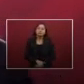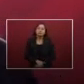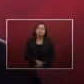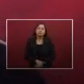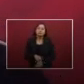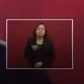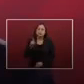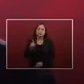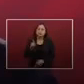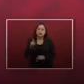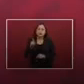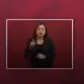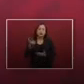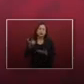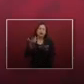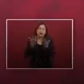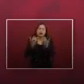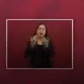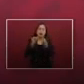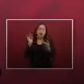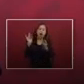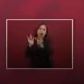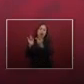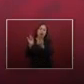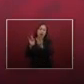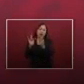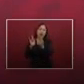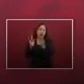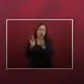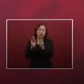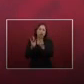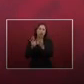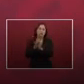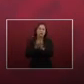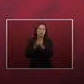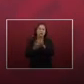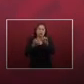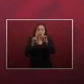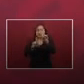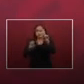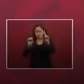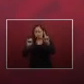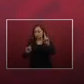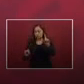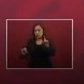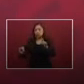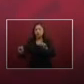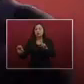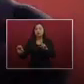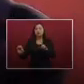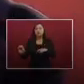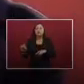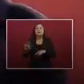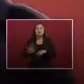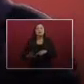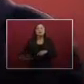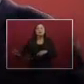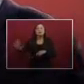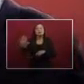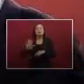líneas de transmisión, en el caso del sureste, que hace falta